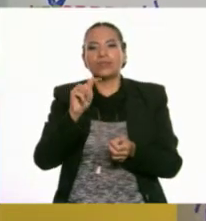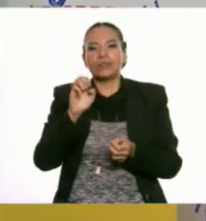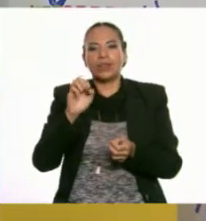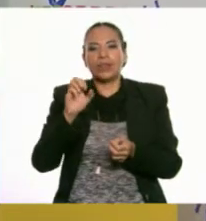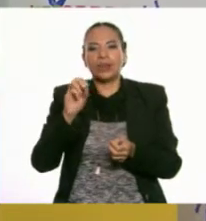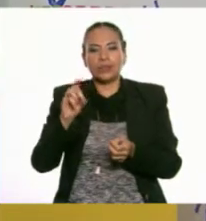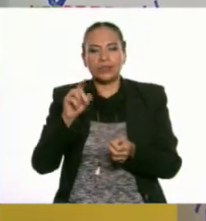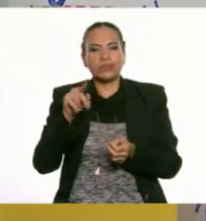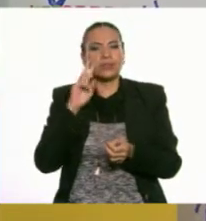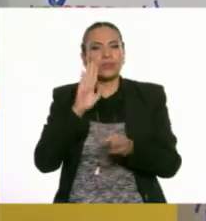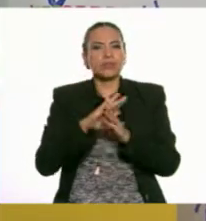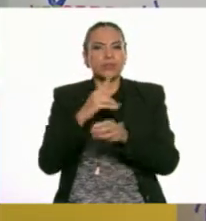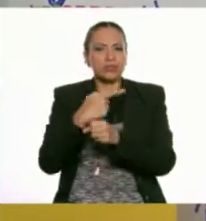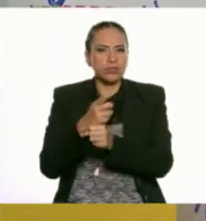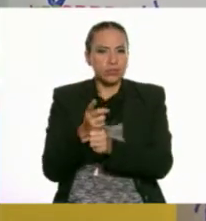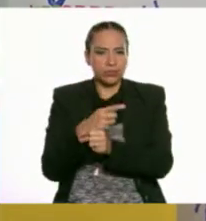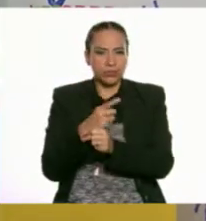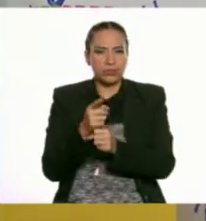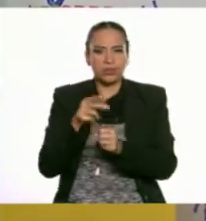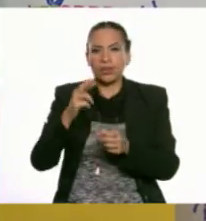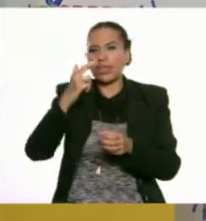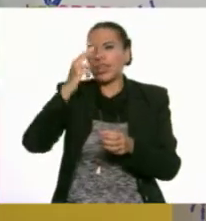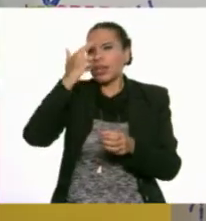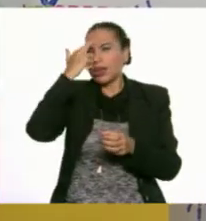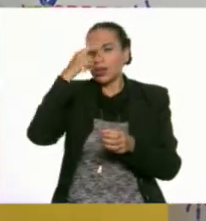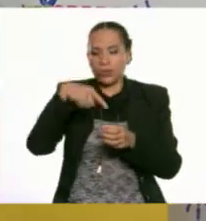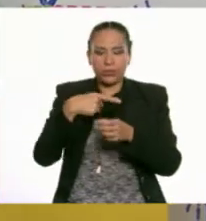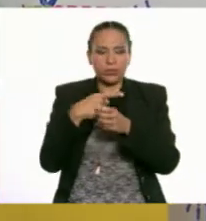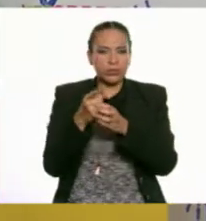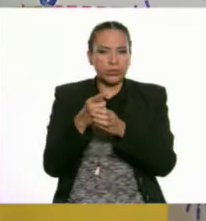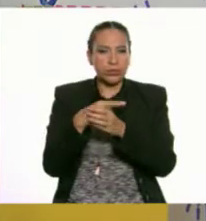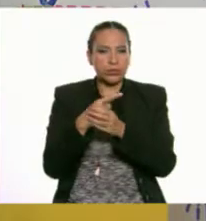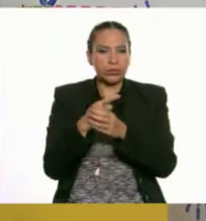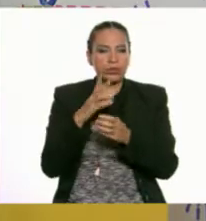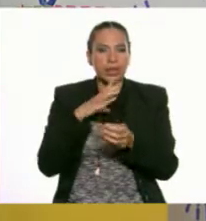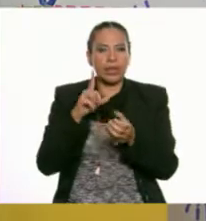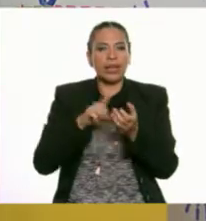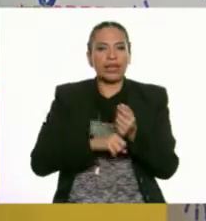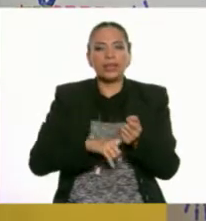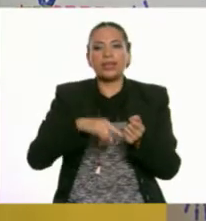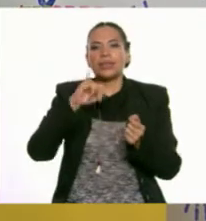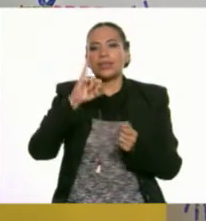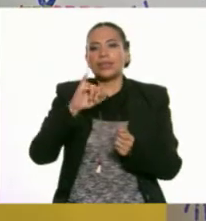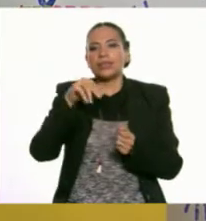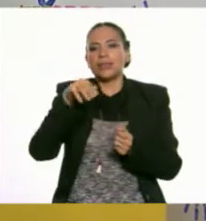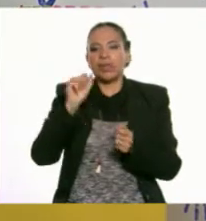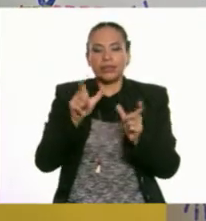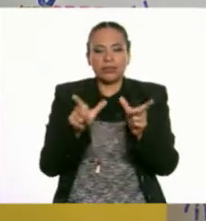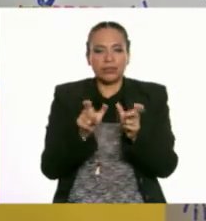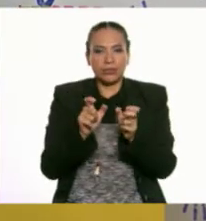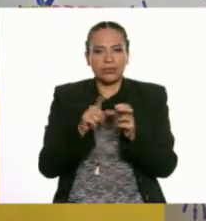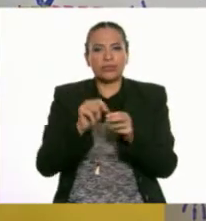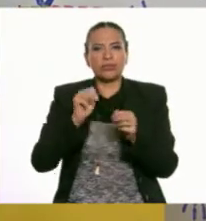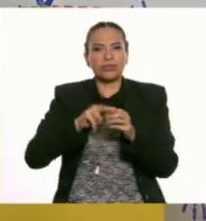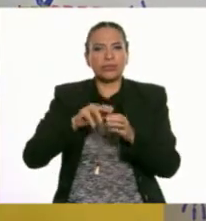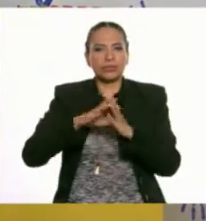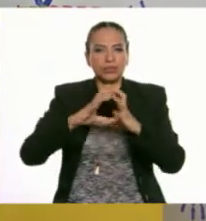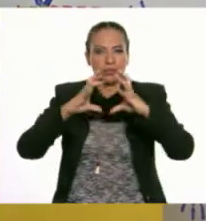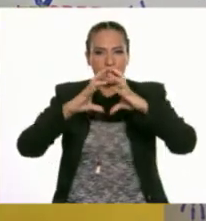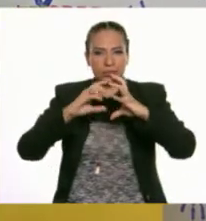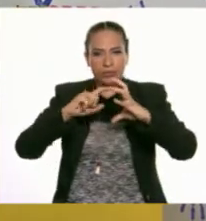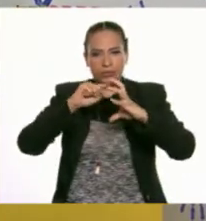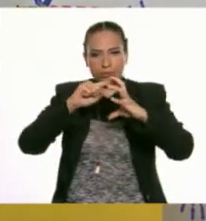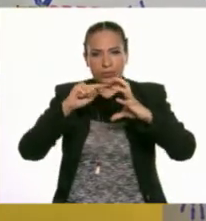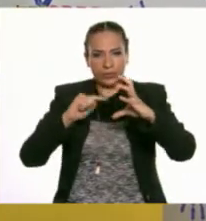a ver qué le pasa a una brújula. Recordemos, una brújula tiene un imán, el cual se alinea con los polos de la Tierra. Recordemos